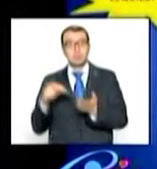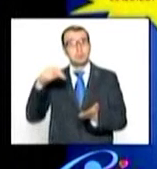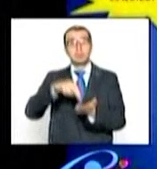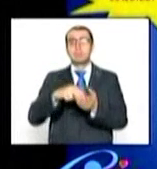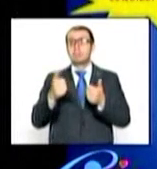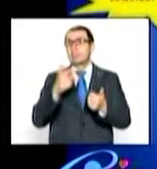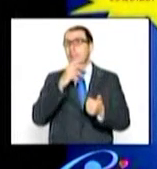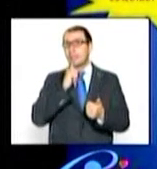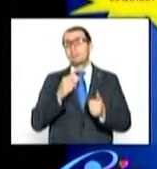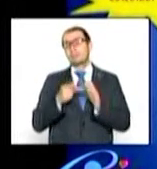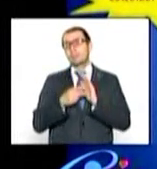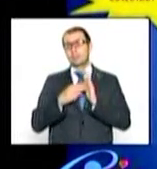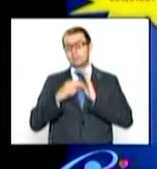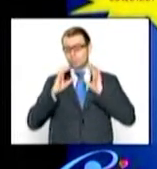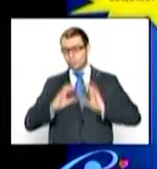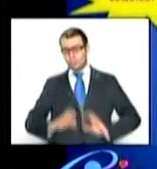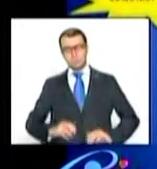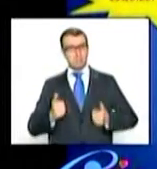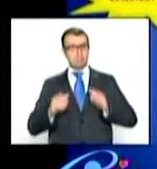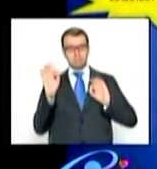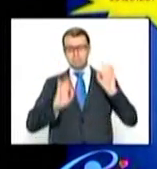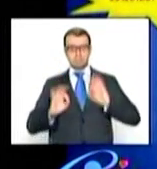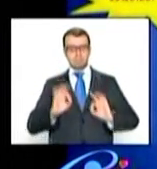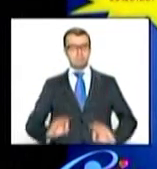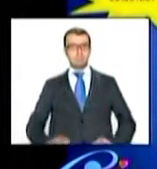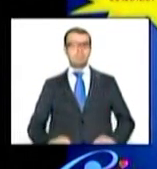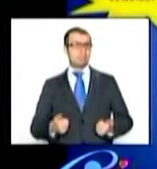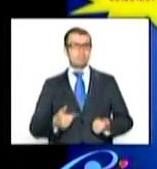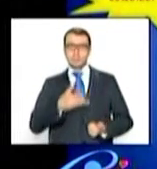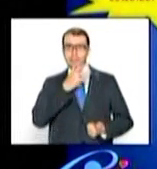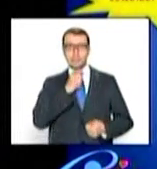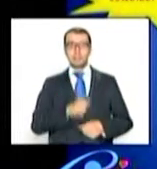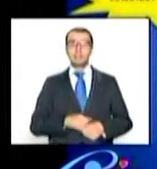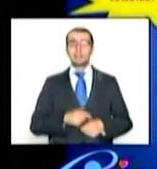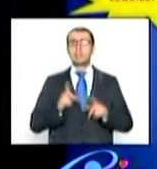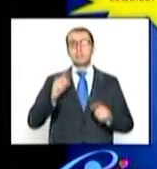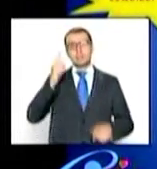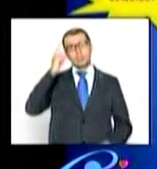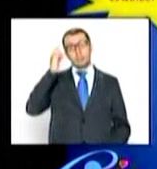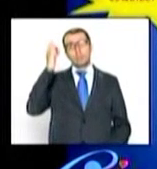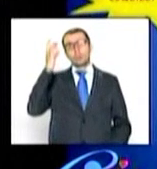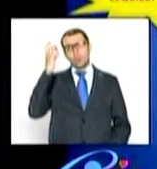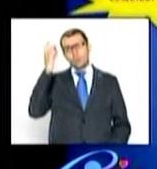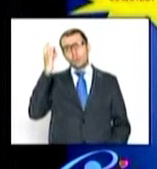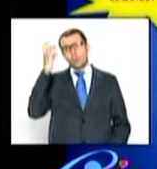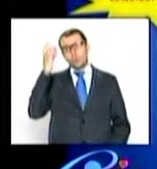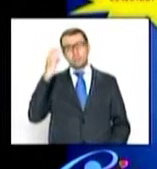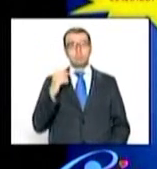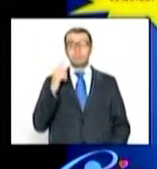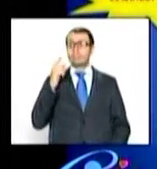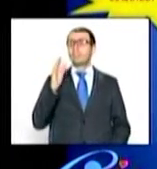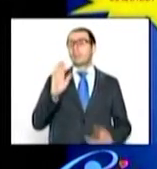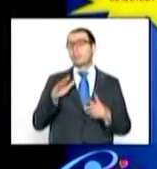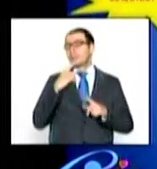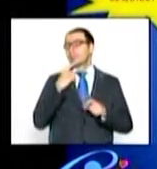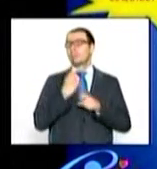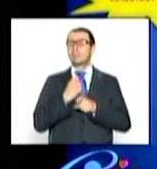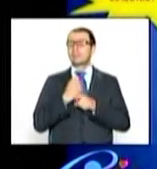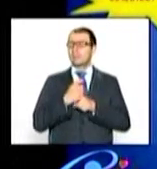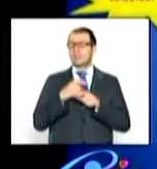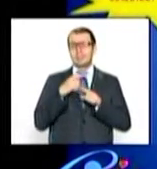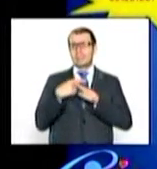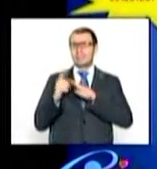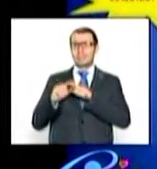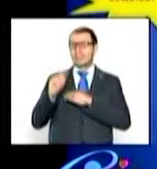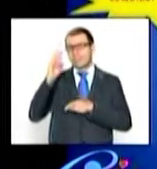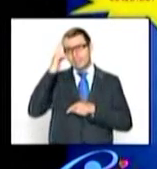reparación celular. Otro síntoma son los dolores de cabeza. El dolor de cabeza es un síntoma muy vago en realidad, porque la cabeza puede doler por muchas razones, pero una de esas